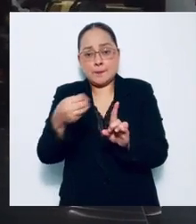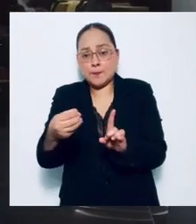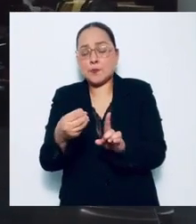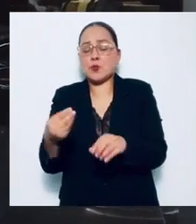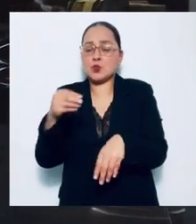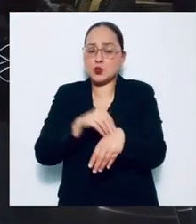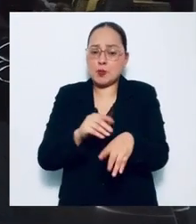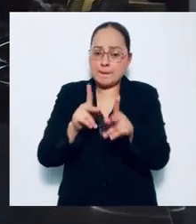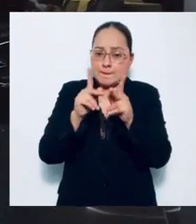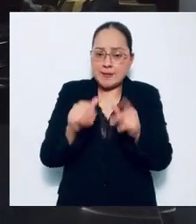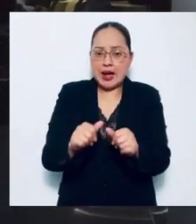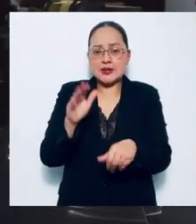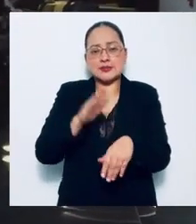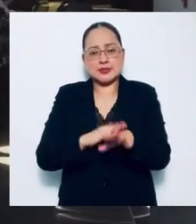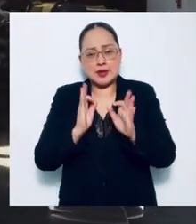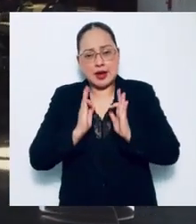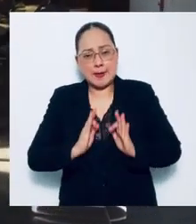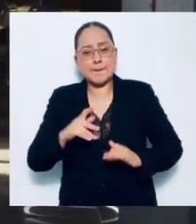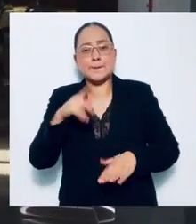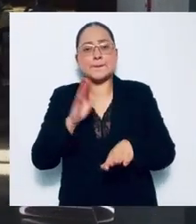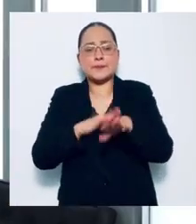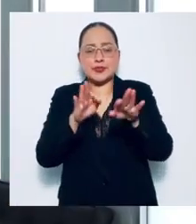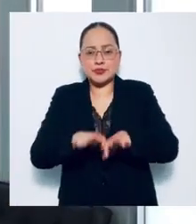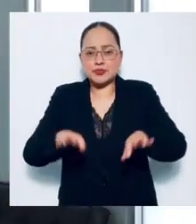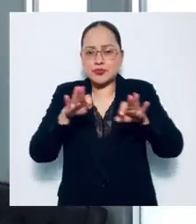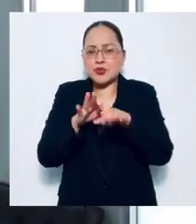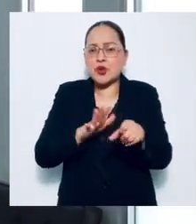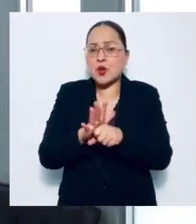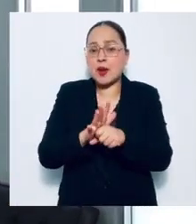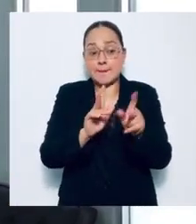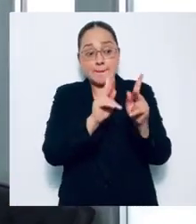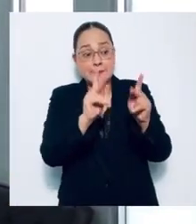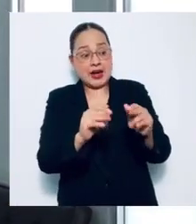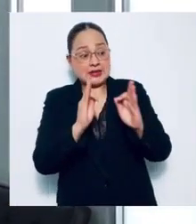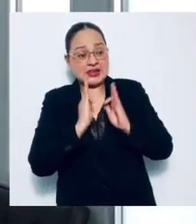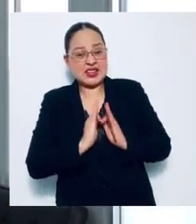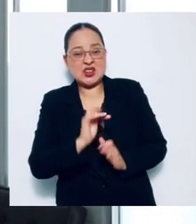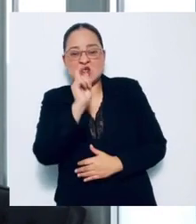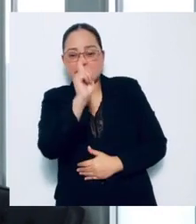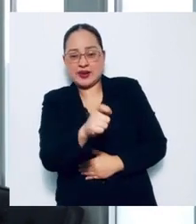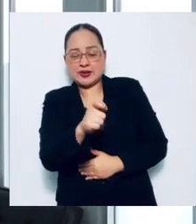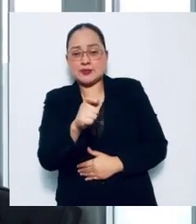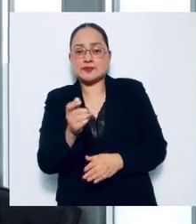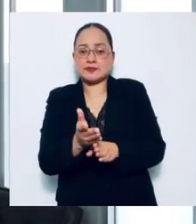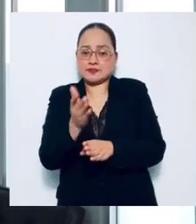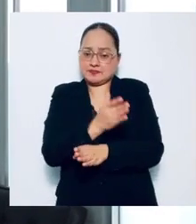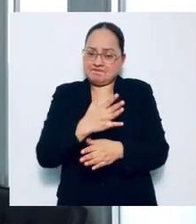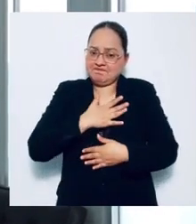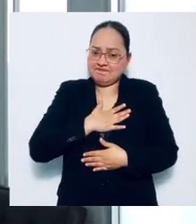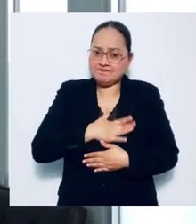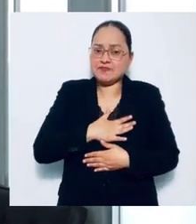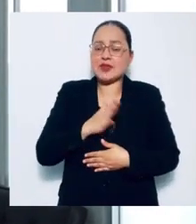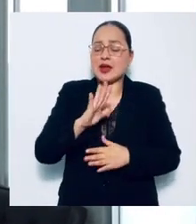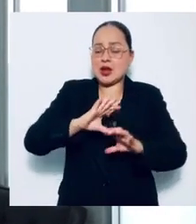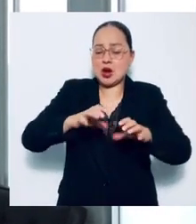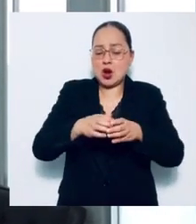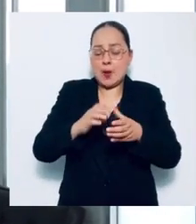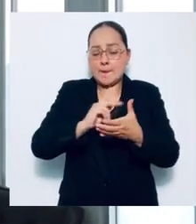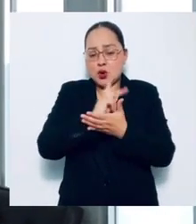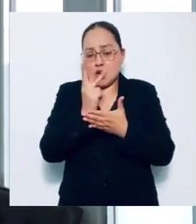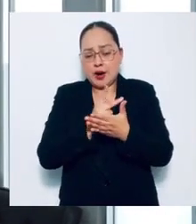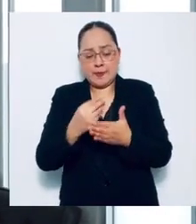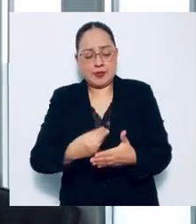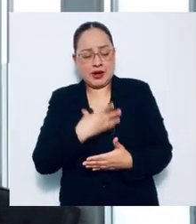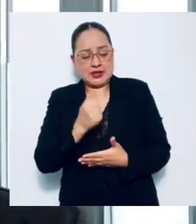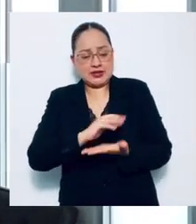orden, la seguridad y la tranquilidad. Pero lo más importante es que la paz y la tranquilidad es fruto de la justicia, del desarrollo de los programas